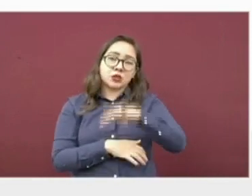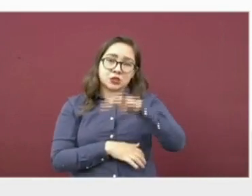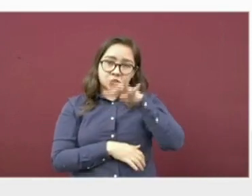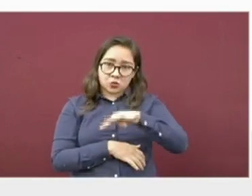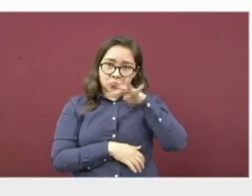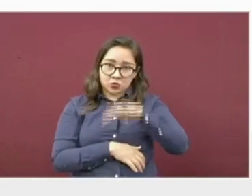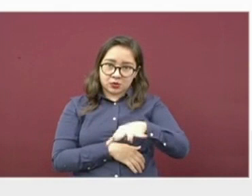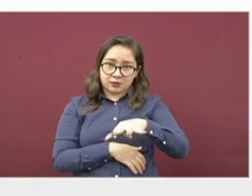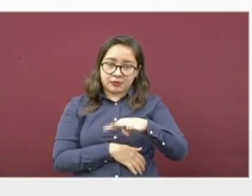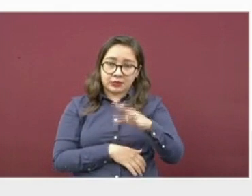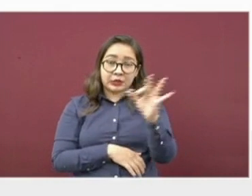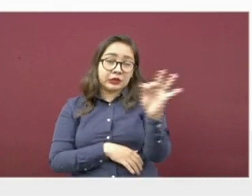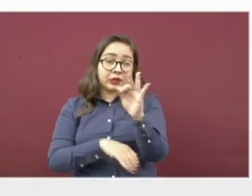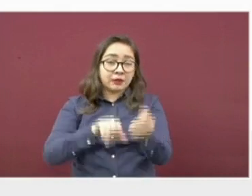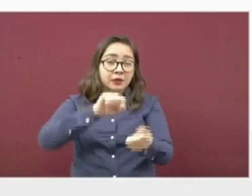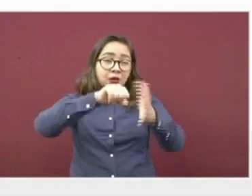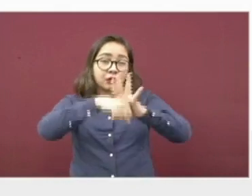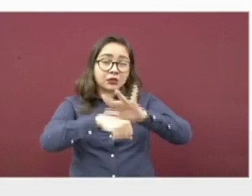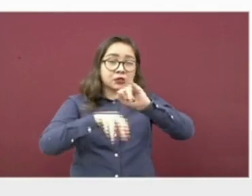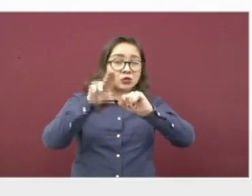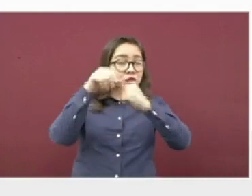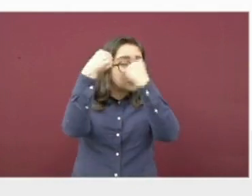32,919. Sospechosos